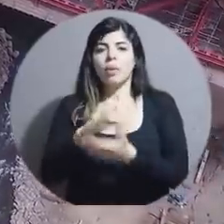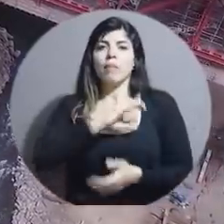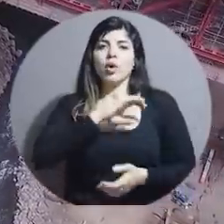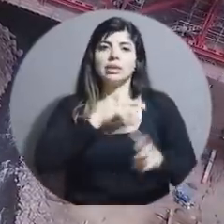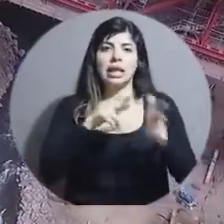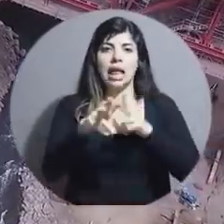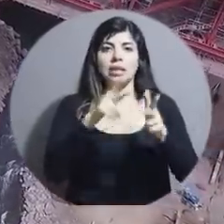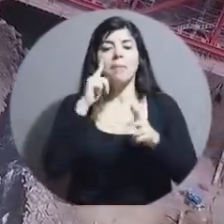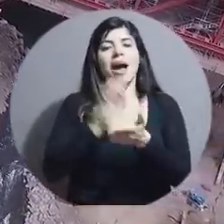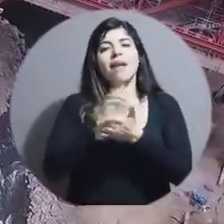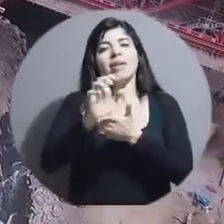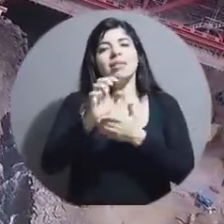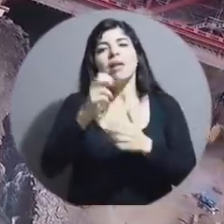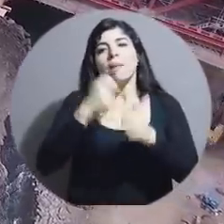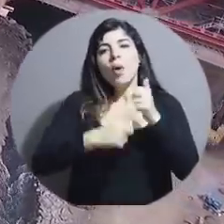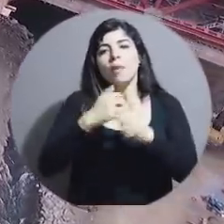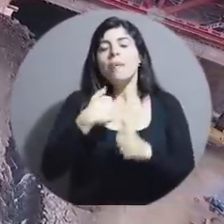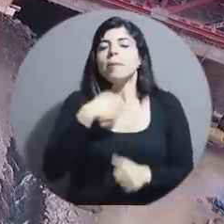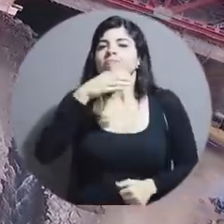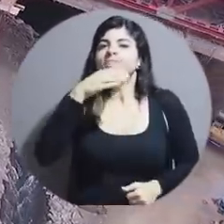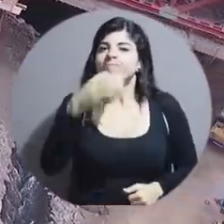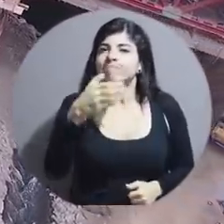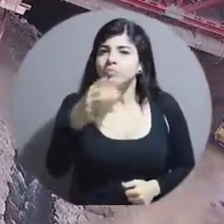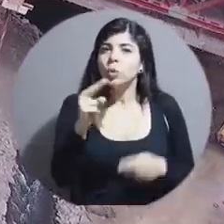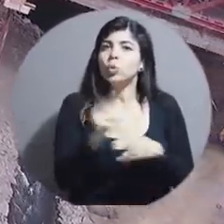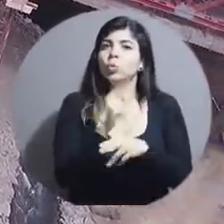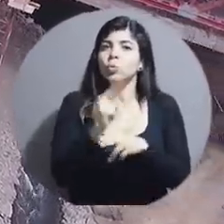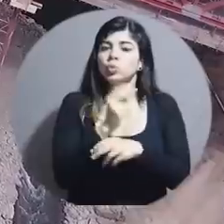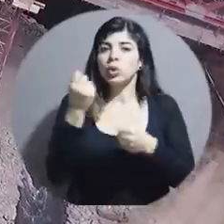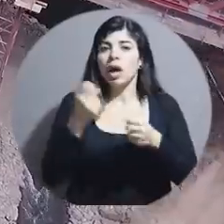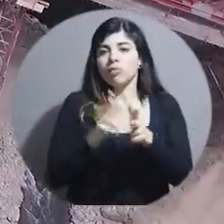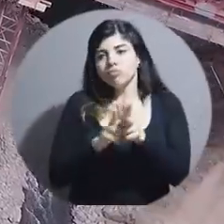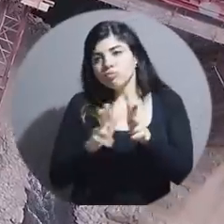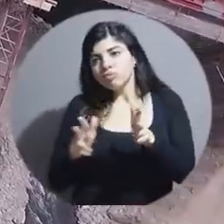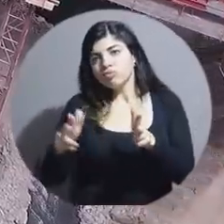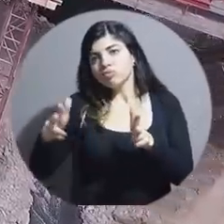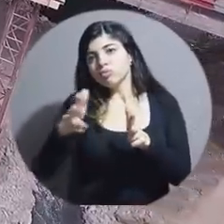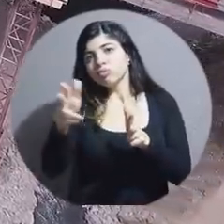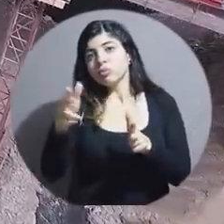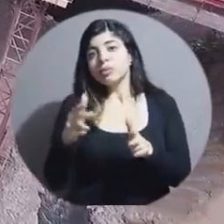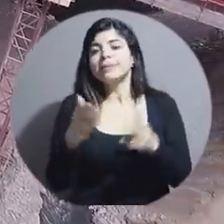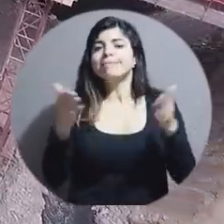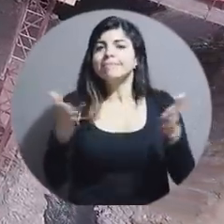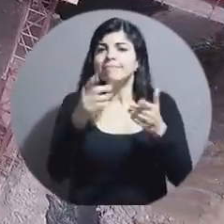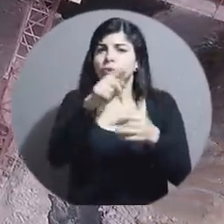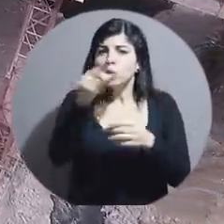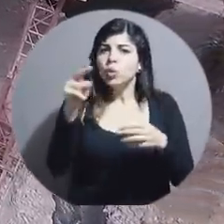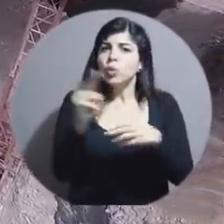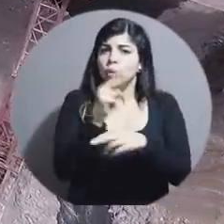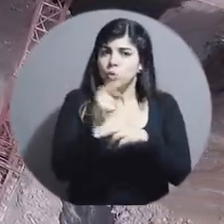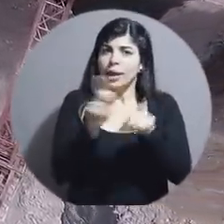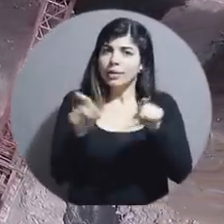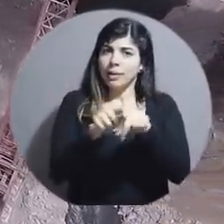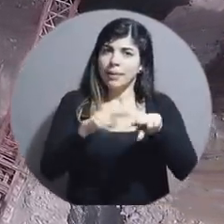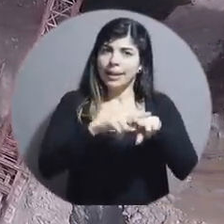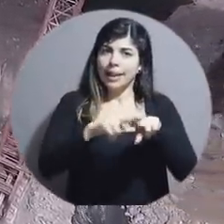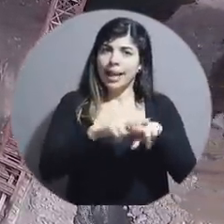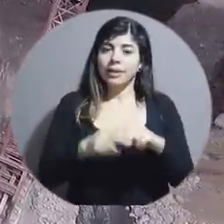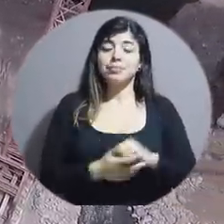Tránsito. Para evitar inconvenientes, se recomienda el uso de las rutas alternas y se insta a hacer uso del